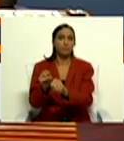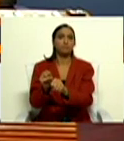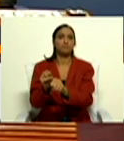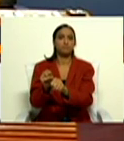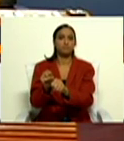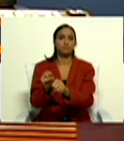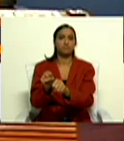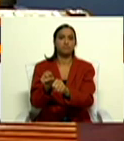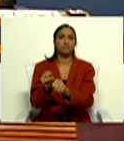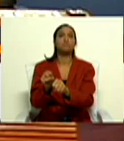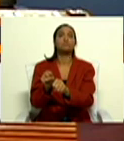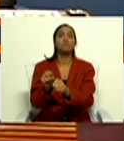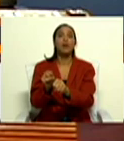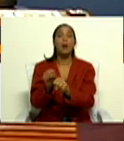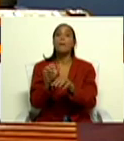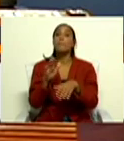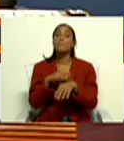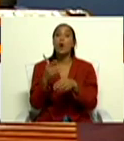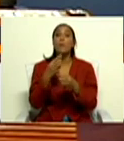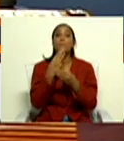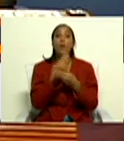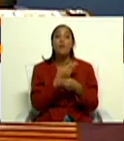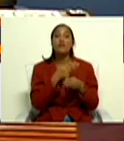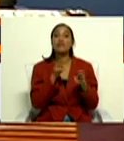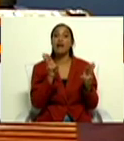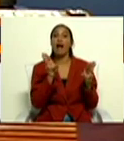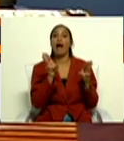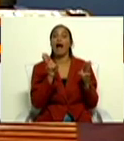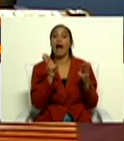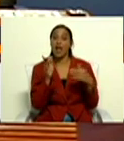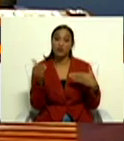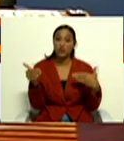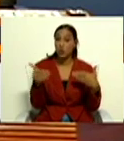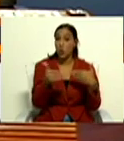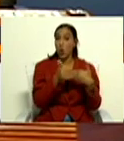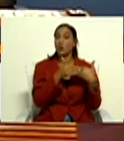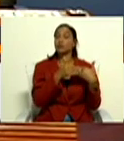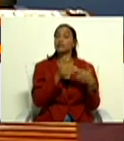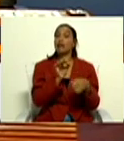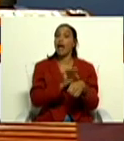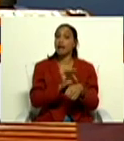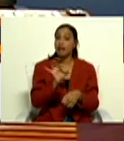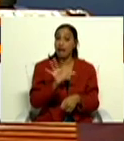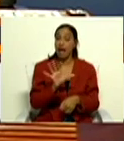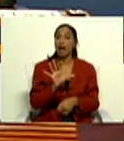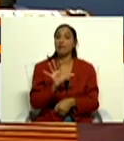inicialmente por publicar amenazas gravísimas,